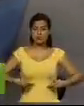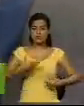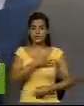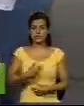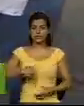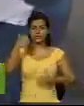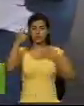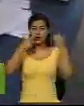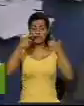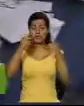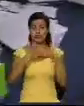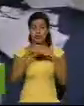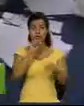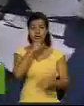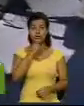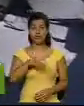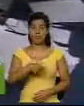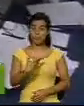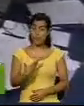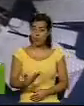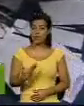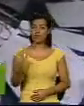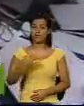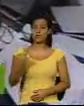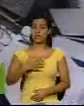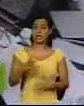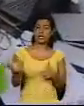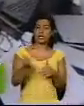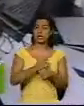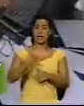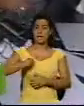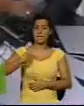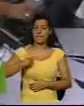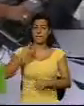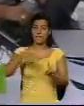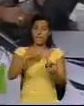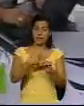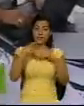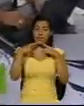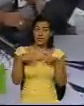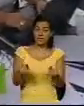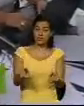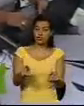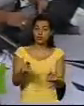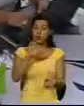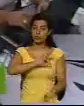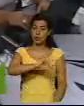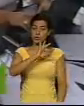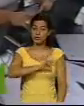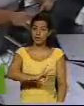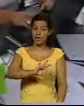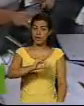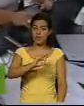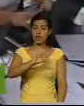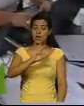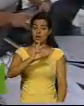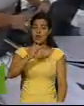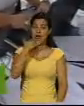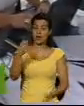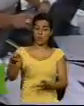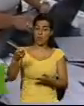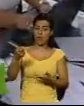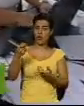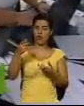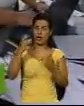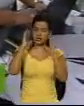Chávez para que estos adultos mayores puedan adquirir no solo la pensión, sino puedan adquirir también un beneficio social, el beneficio de la salud?